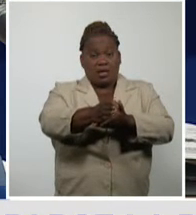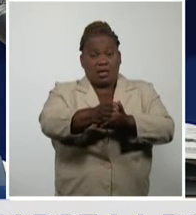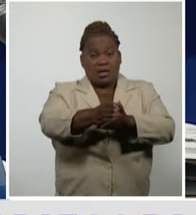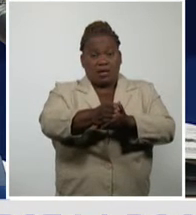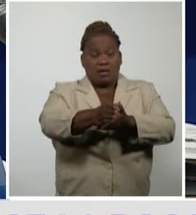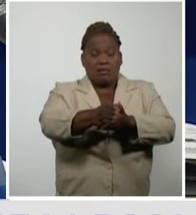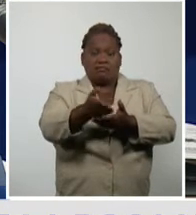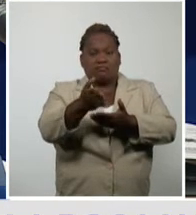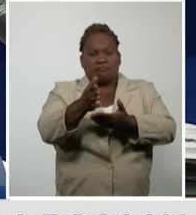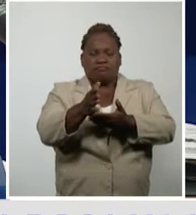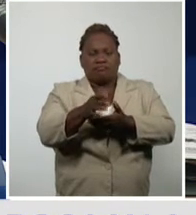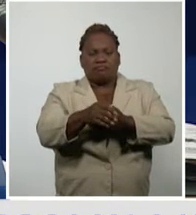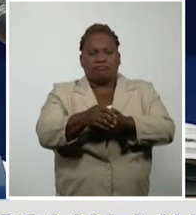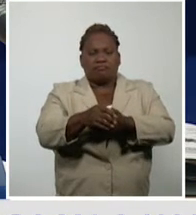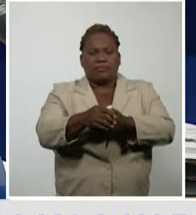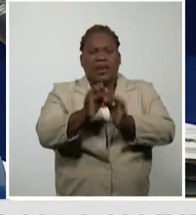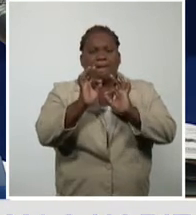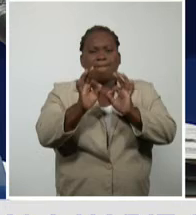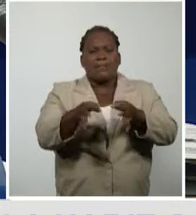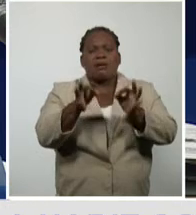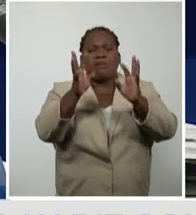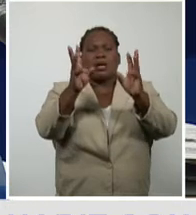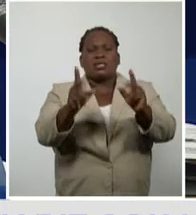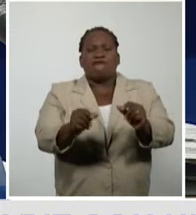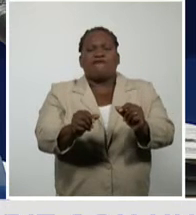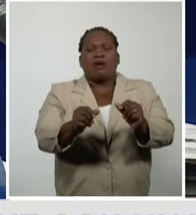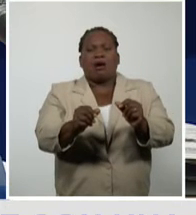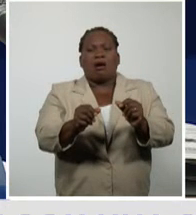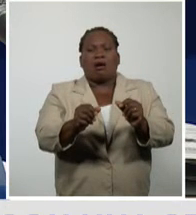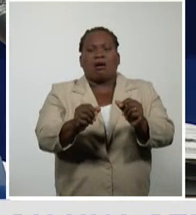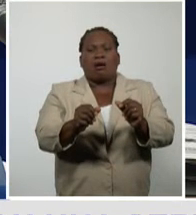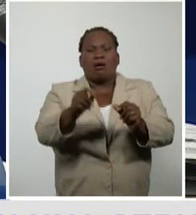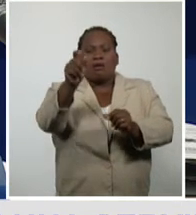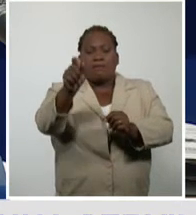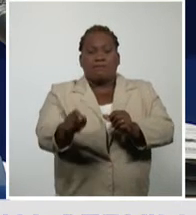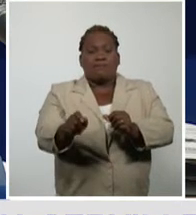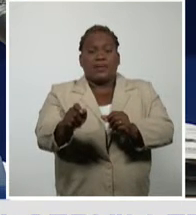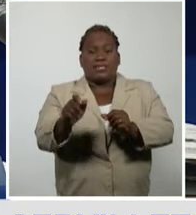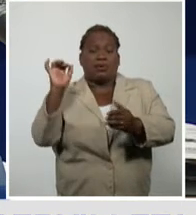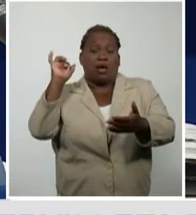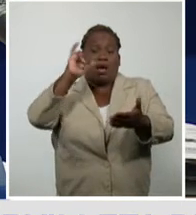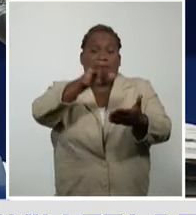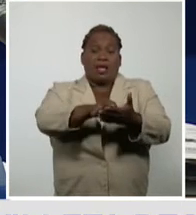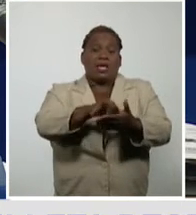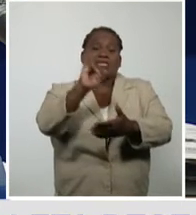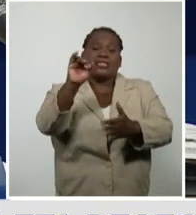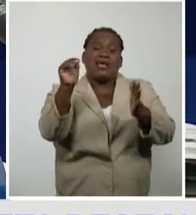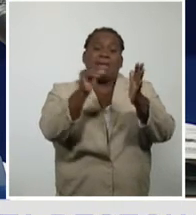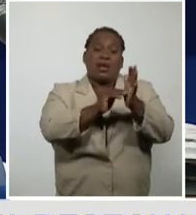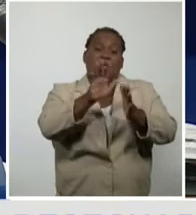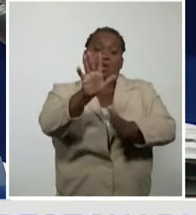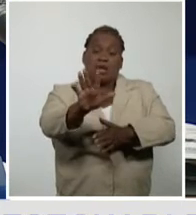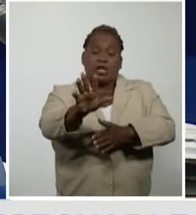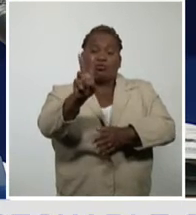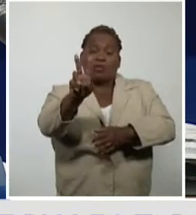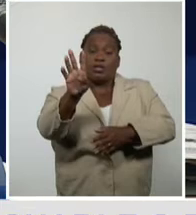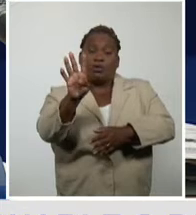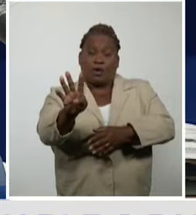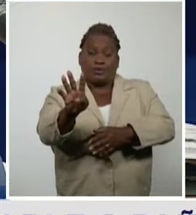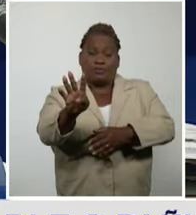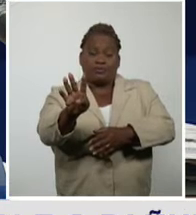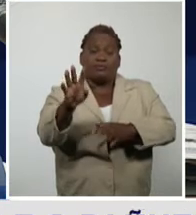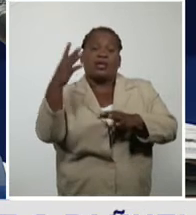prácticamente la misma cifra de personas emigradas, 6.524, y extranjeros que están en